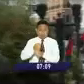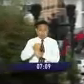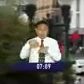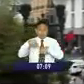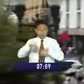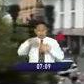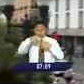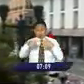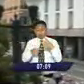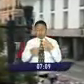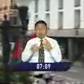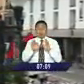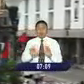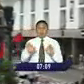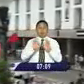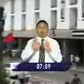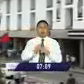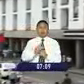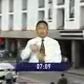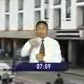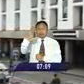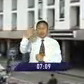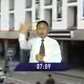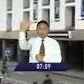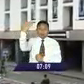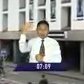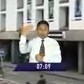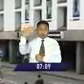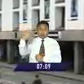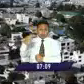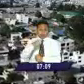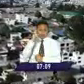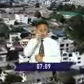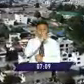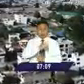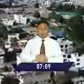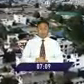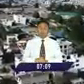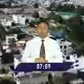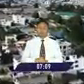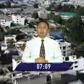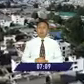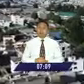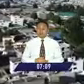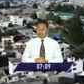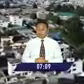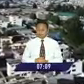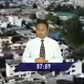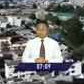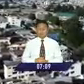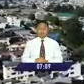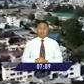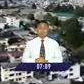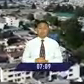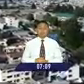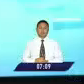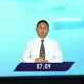duda algunos de los principales retos de quien llegue a ser el nuevo burgomaestre. Informó Sofía